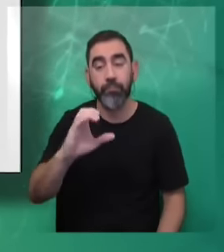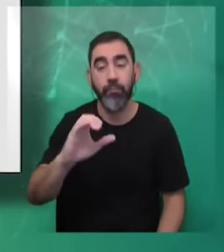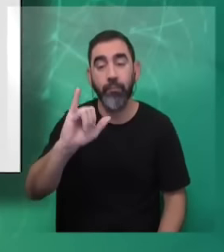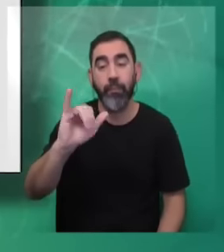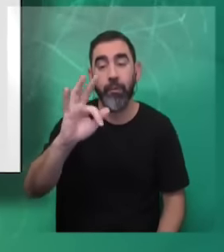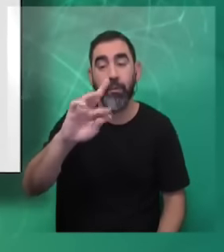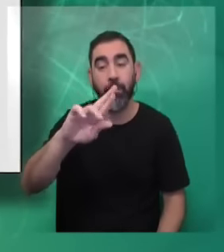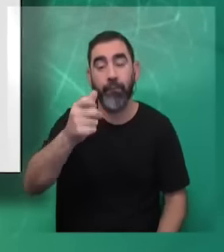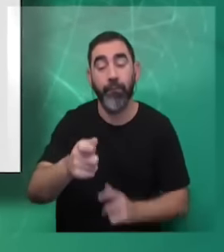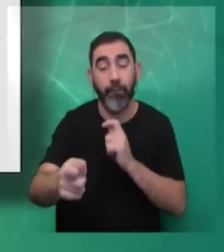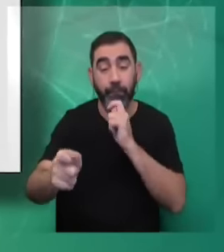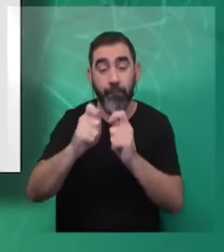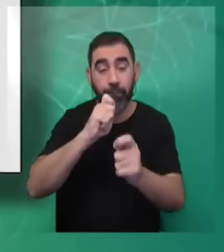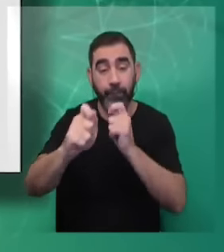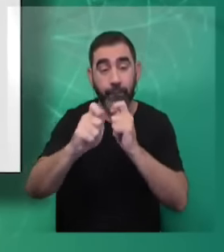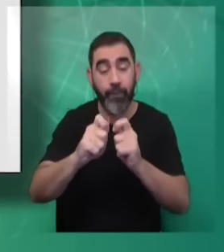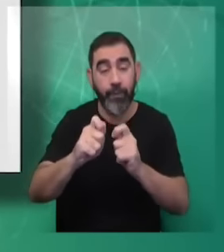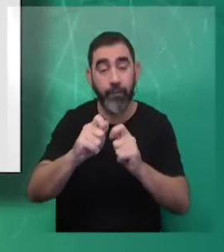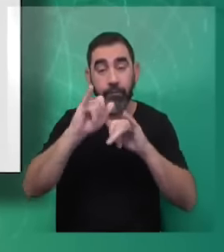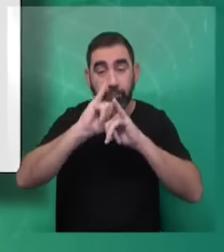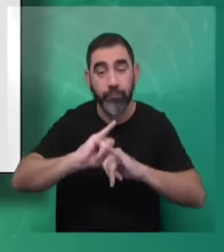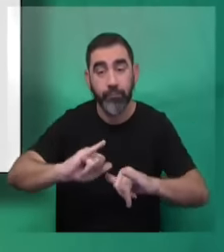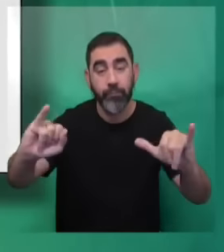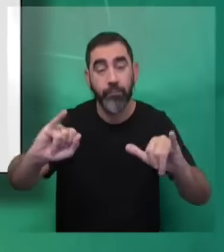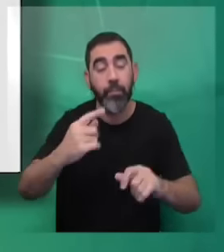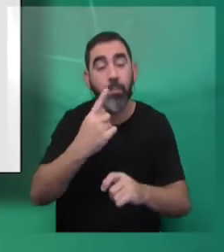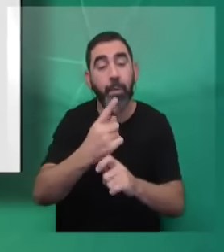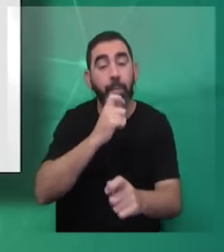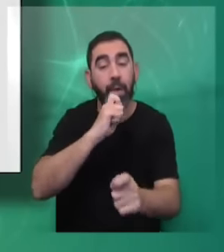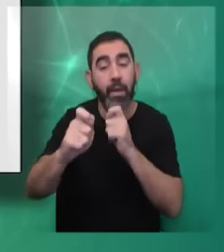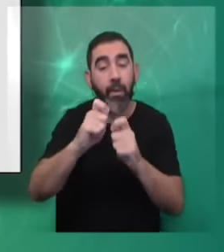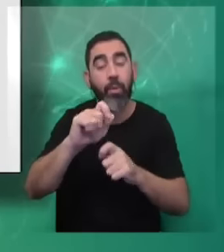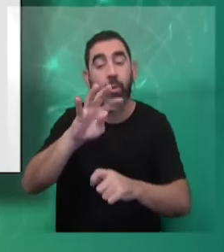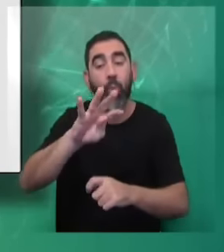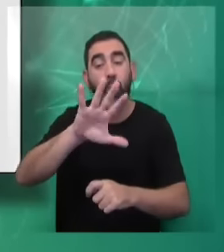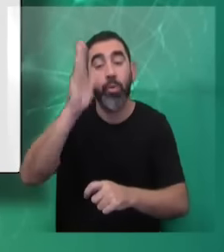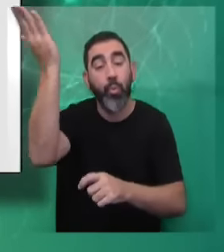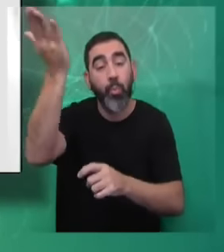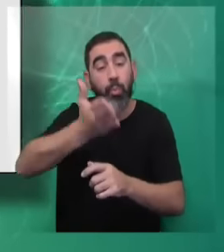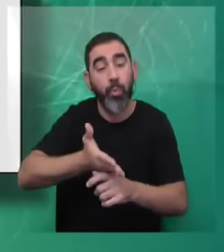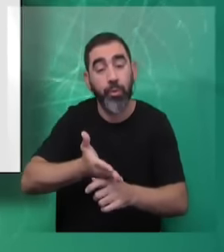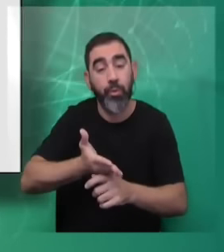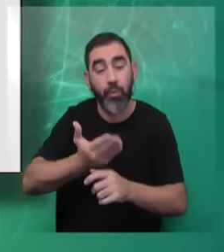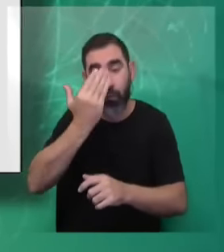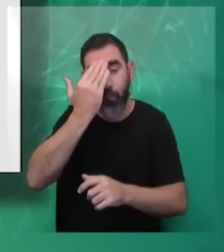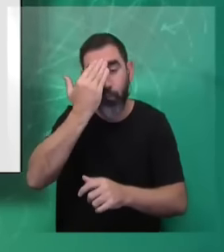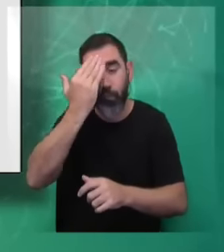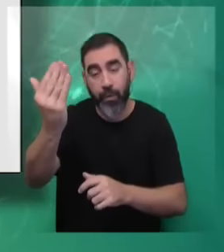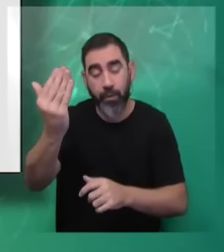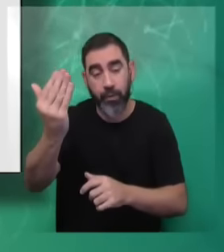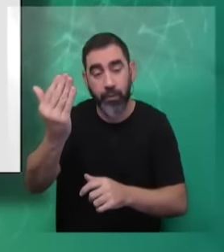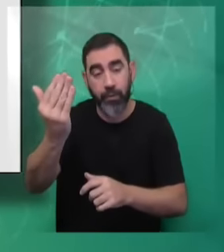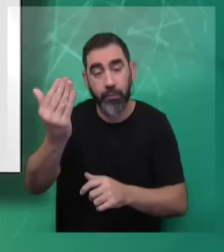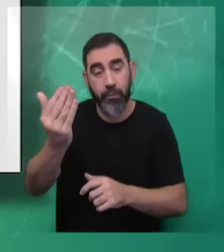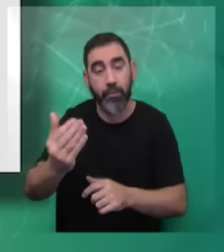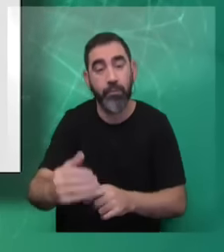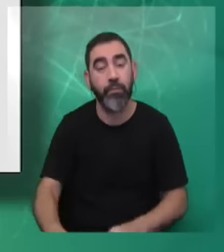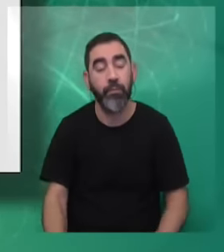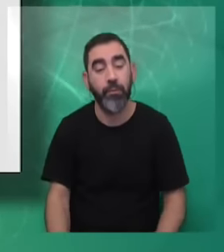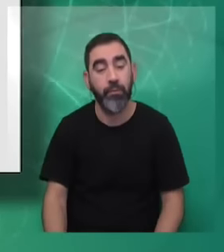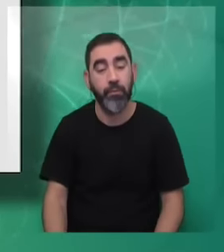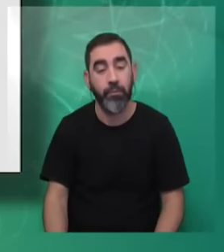en el caso de la encuestadora cifra divulgó Esa primera encuesta de intención de Voto que muestra un escenario dividido con una ventaja para la oposición de Cara